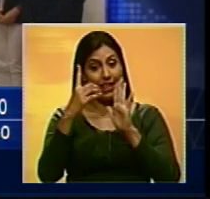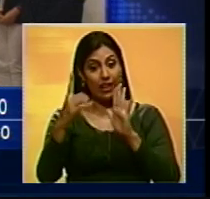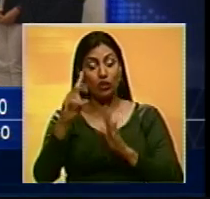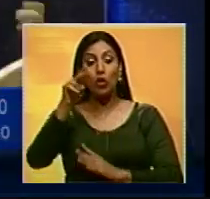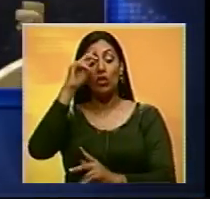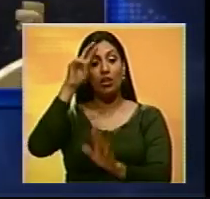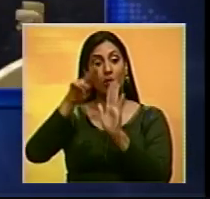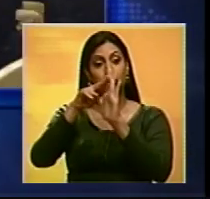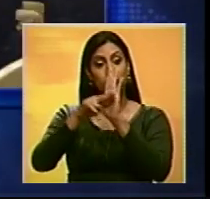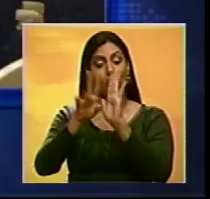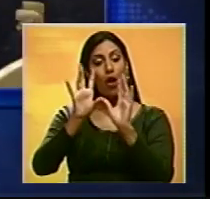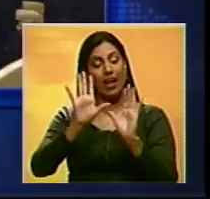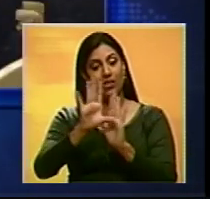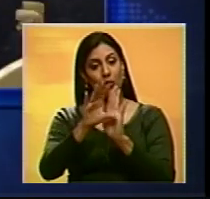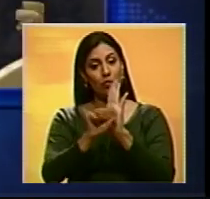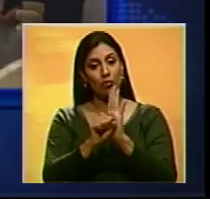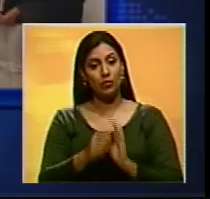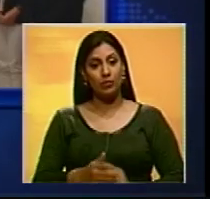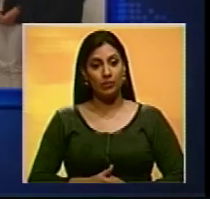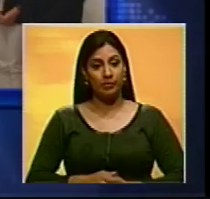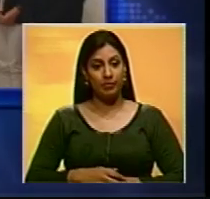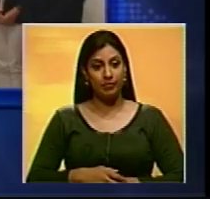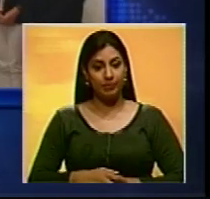y el cumplimiento de la Constitución.